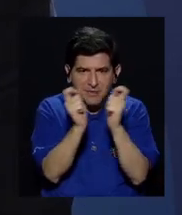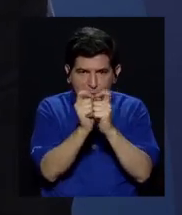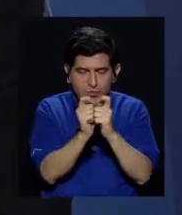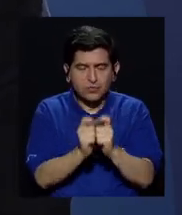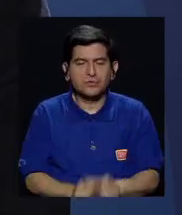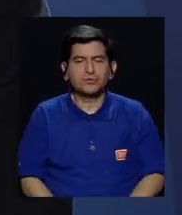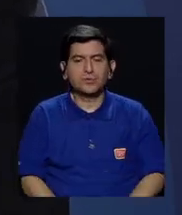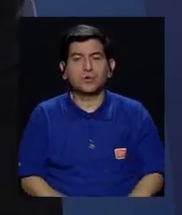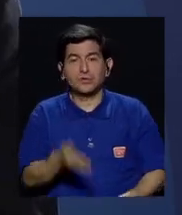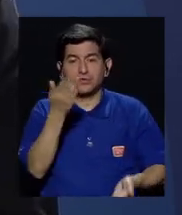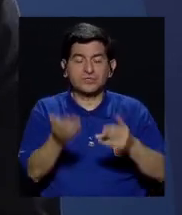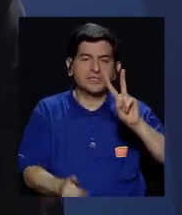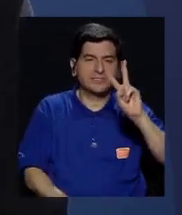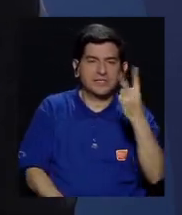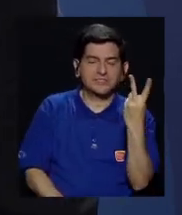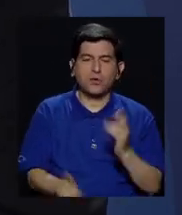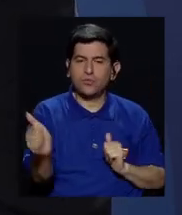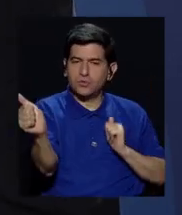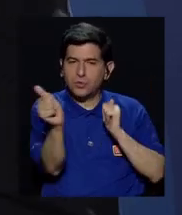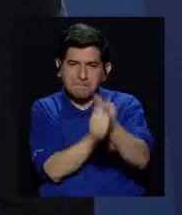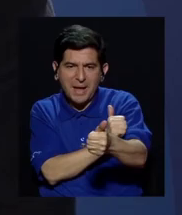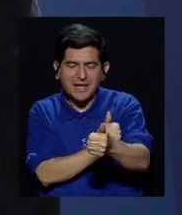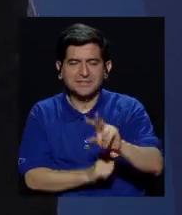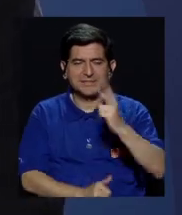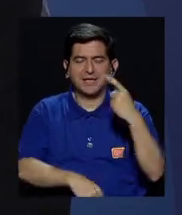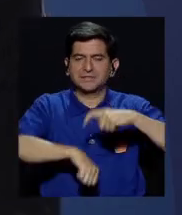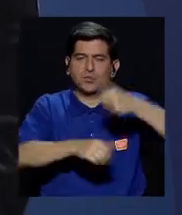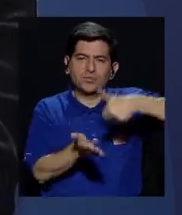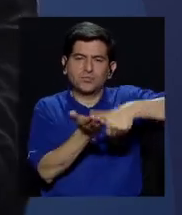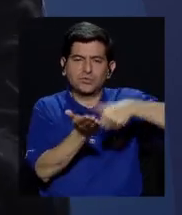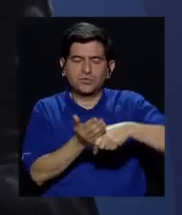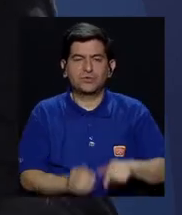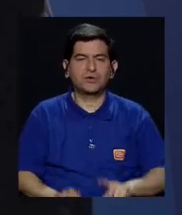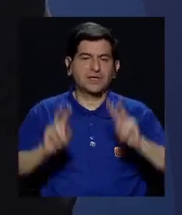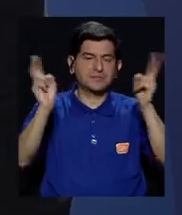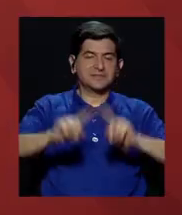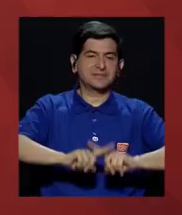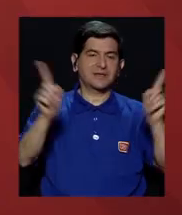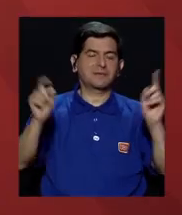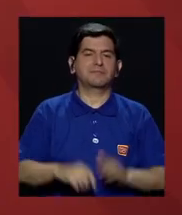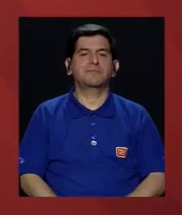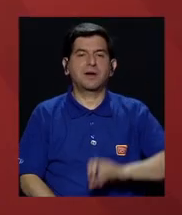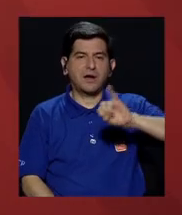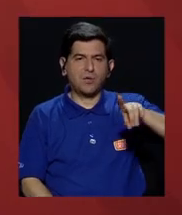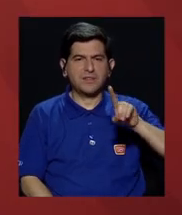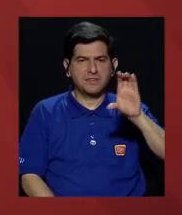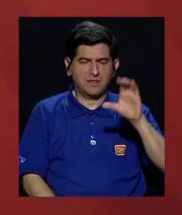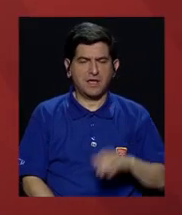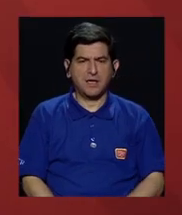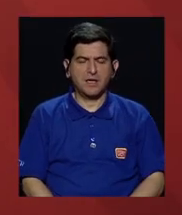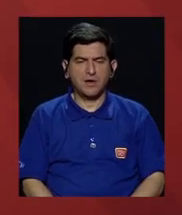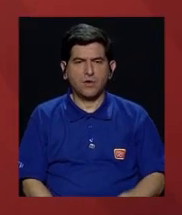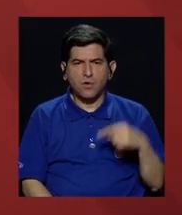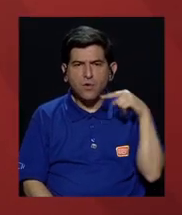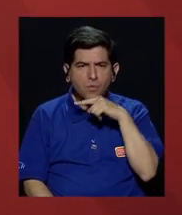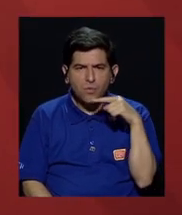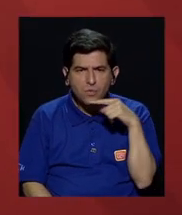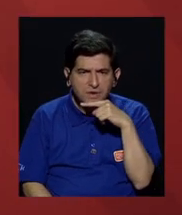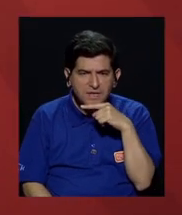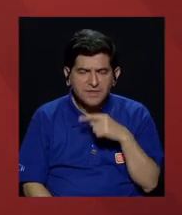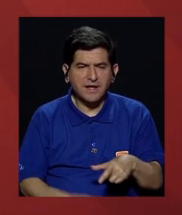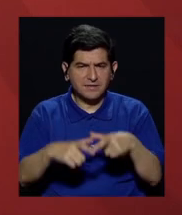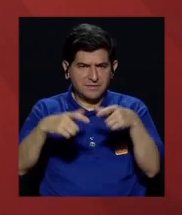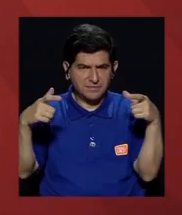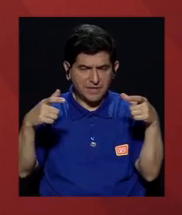no puede haber un segundo que se cole a la segunda ronda que ya es otro tema o sea juan diego se le estarían pegando el pusc